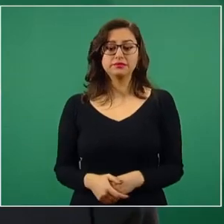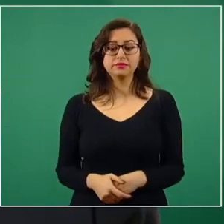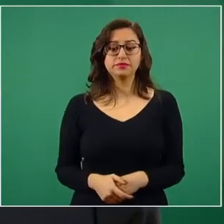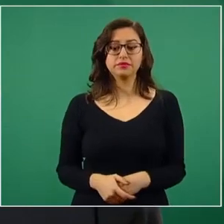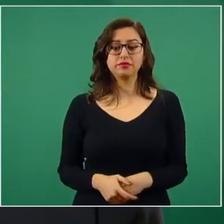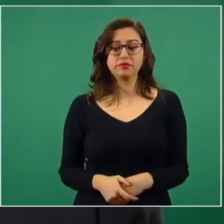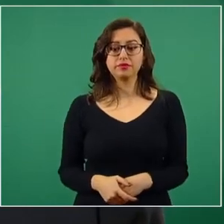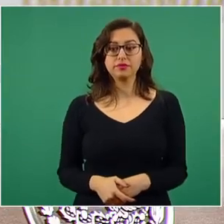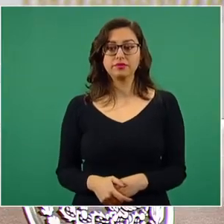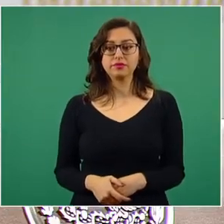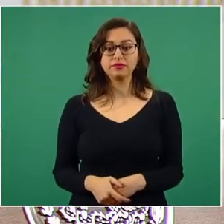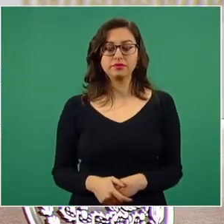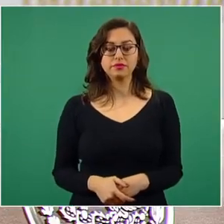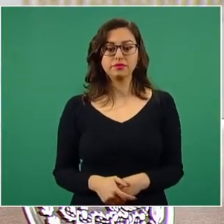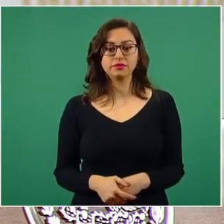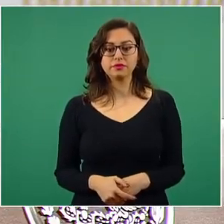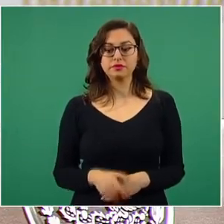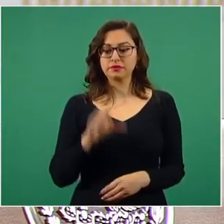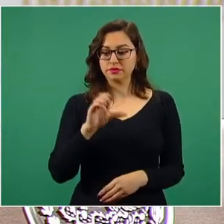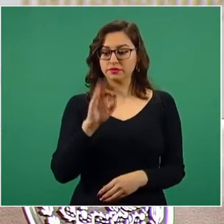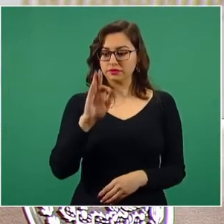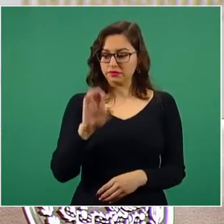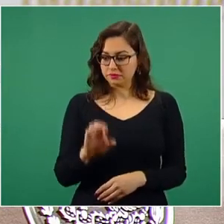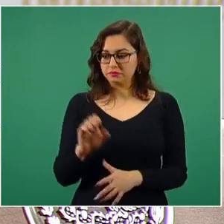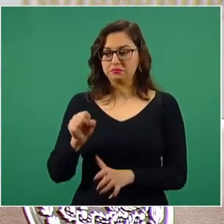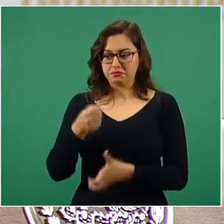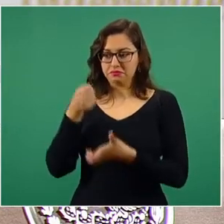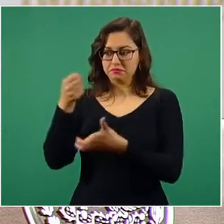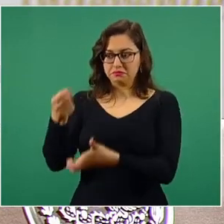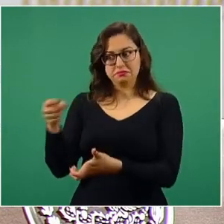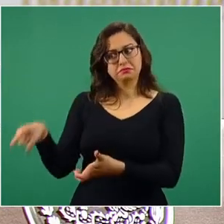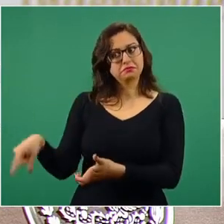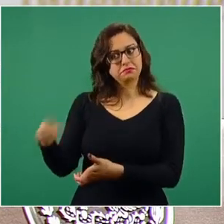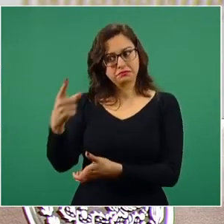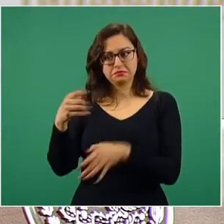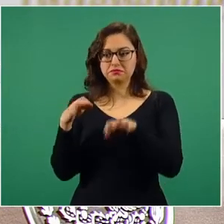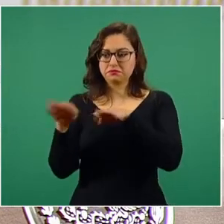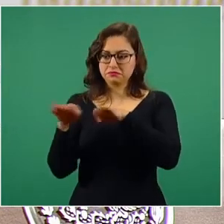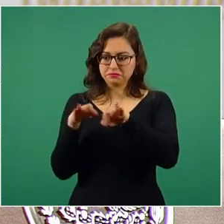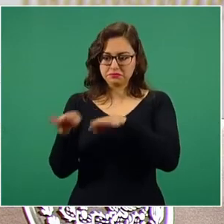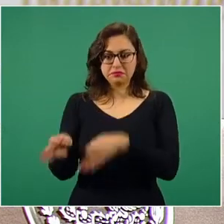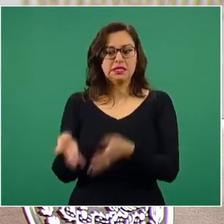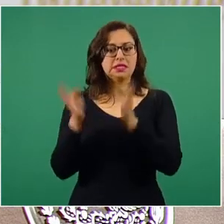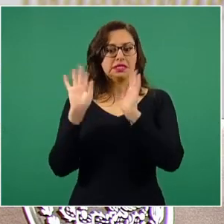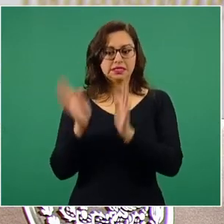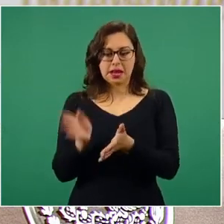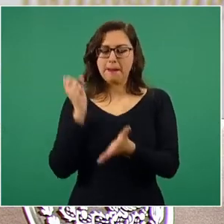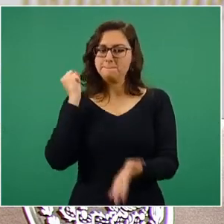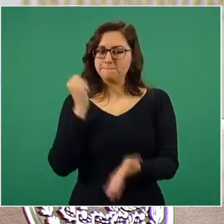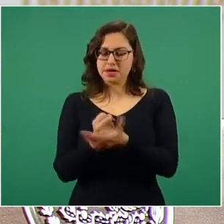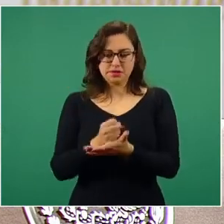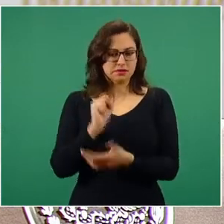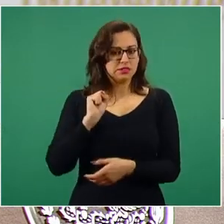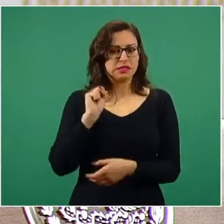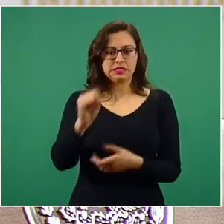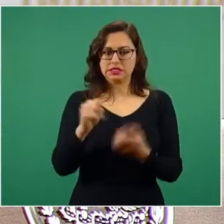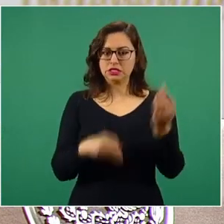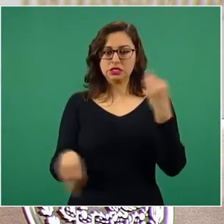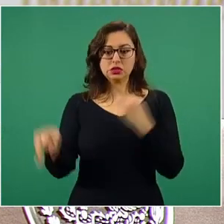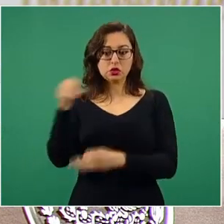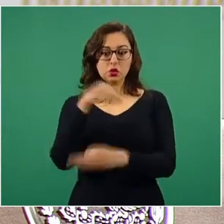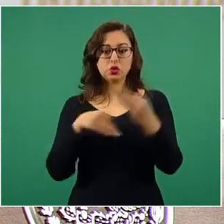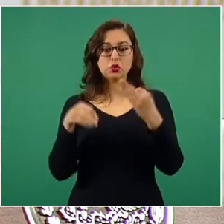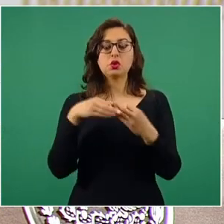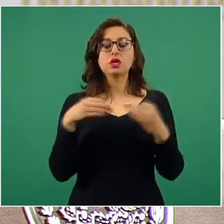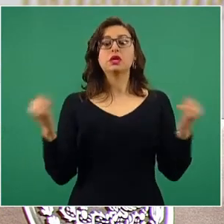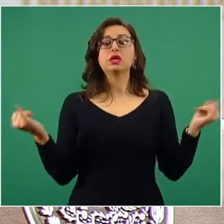a la Comisión Federal de Electricidad, ya están autorizados. Lo mismo para